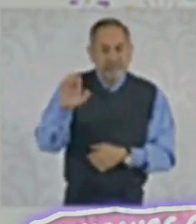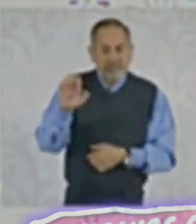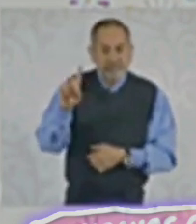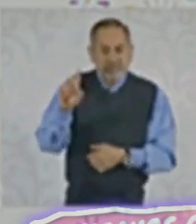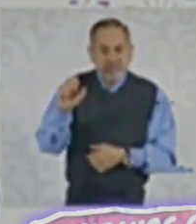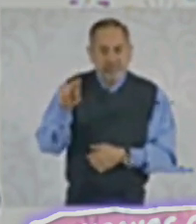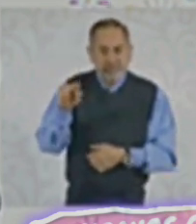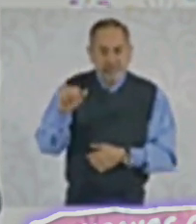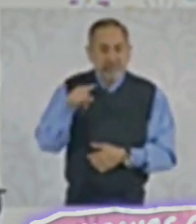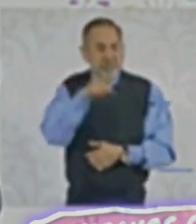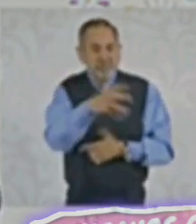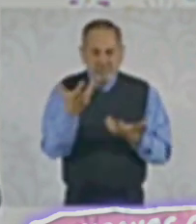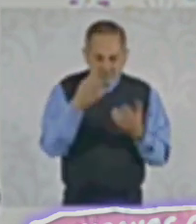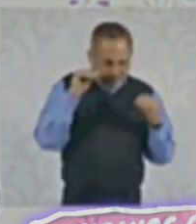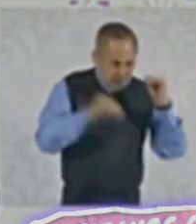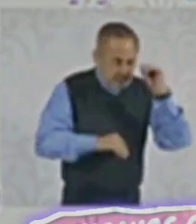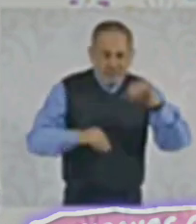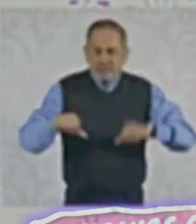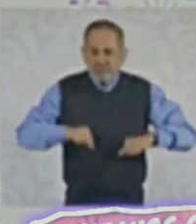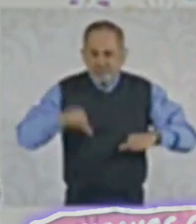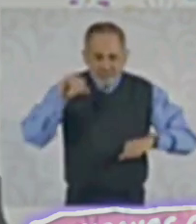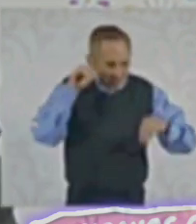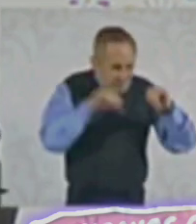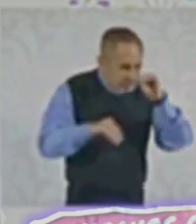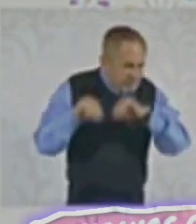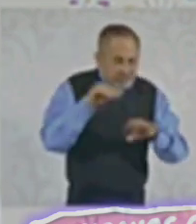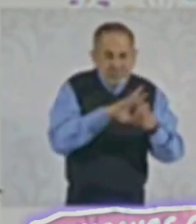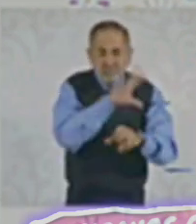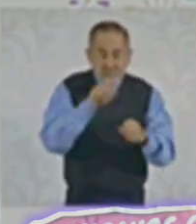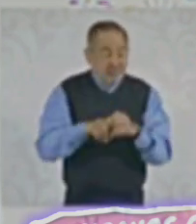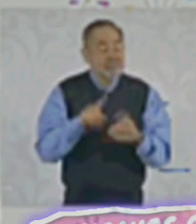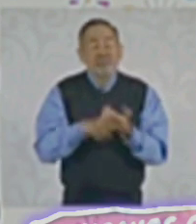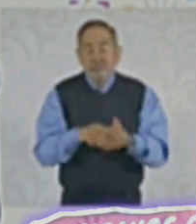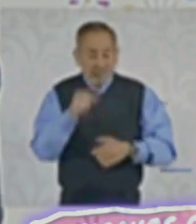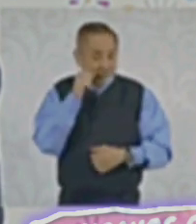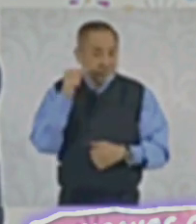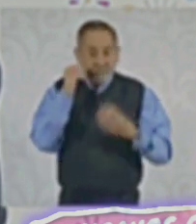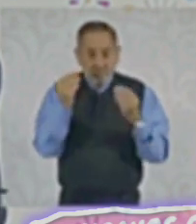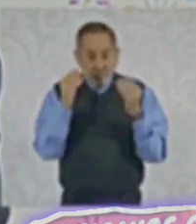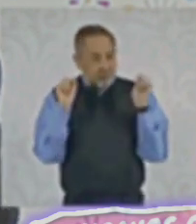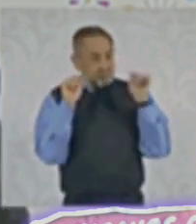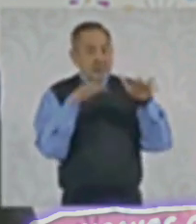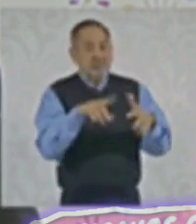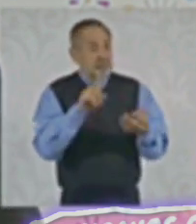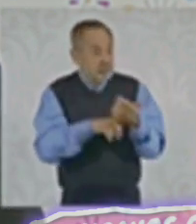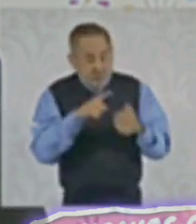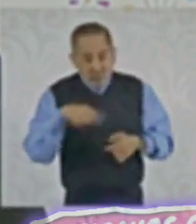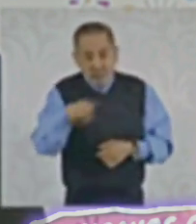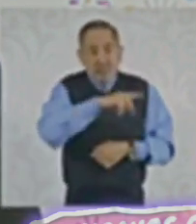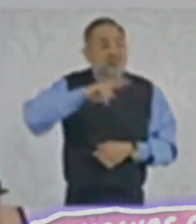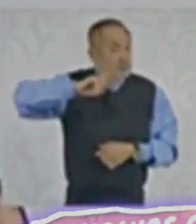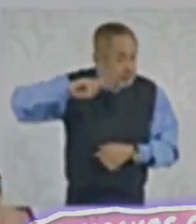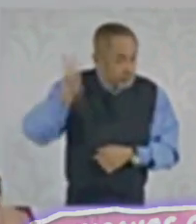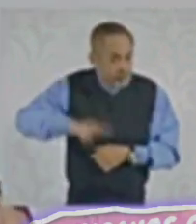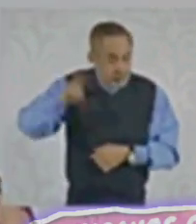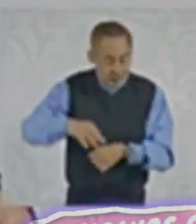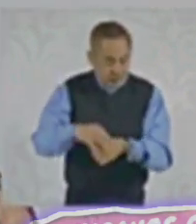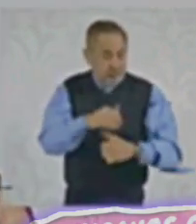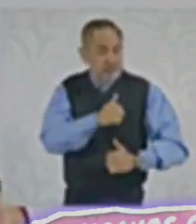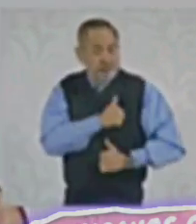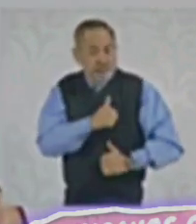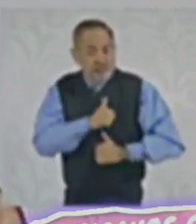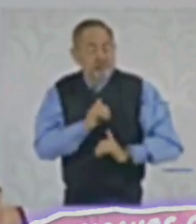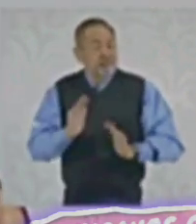porque ellos la realizaron. Muchos de los que estaban ahí son elementos